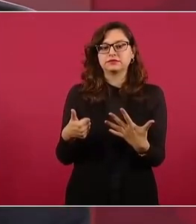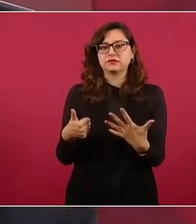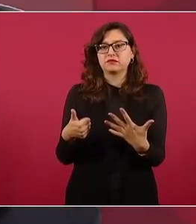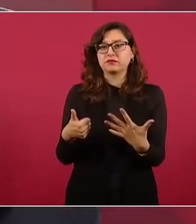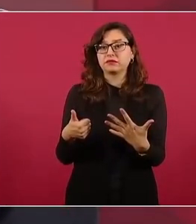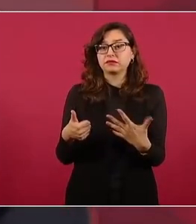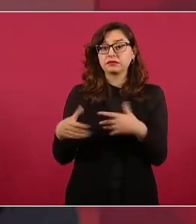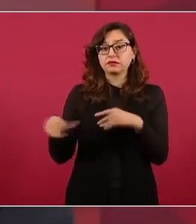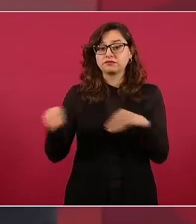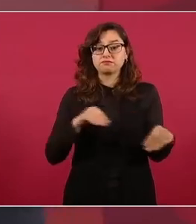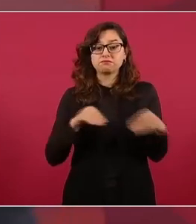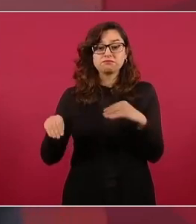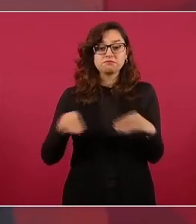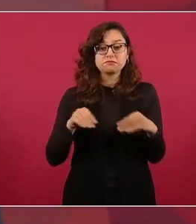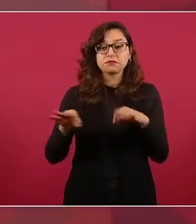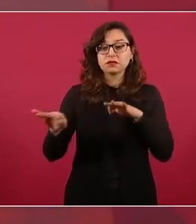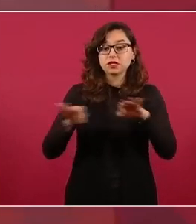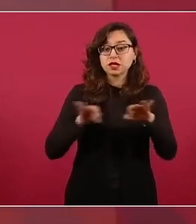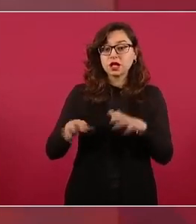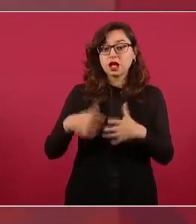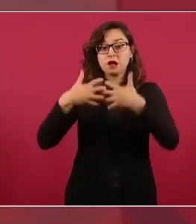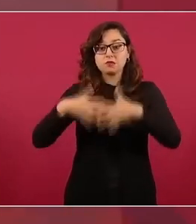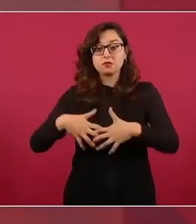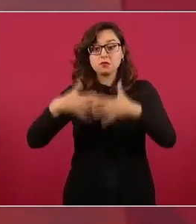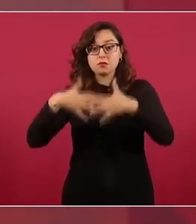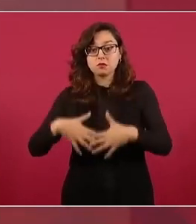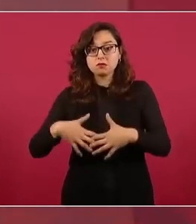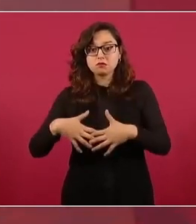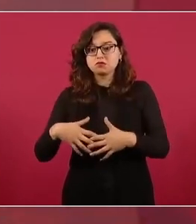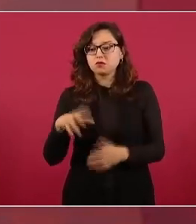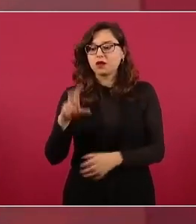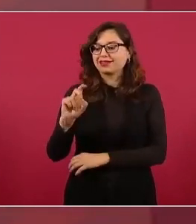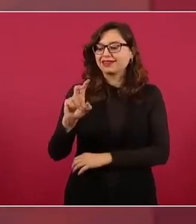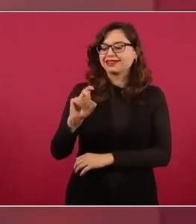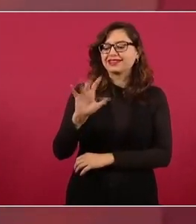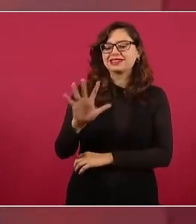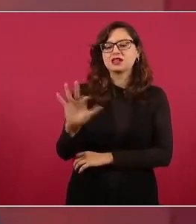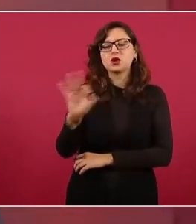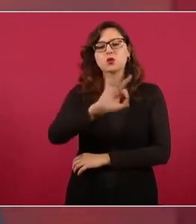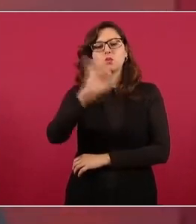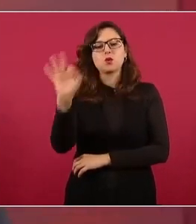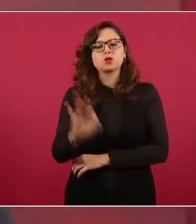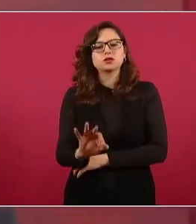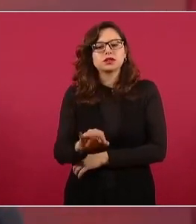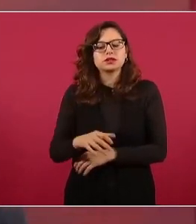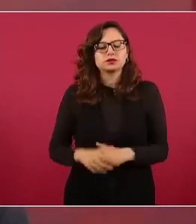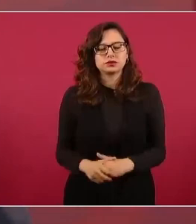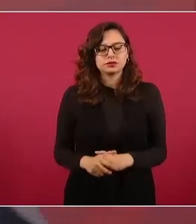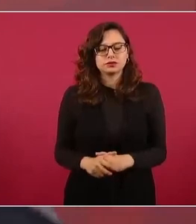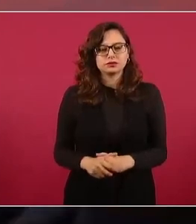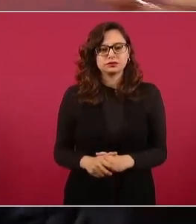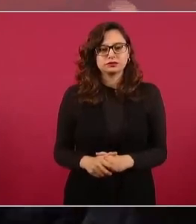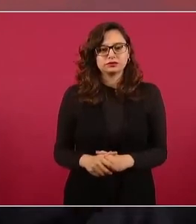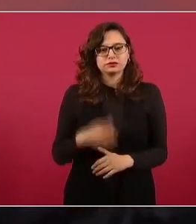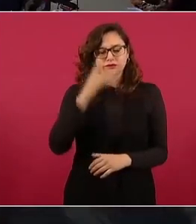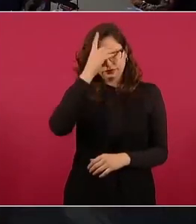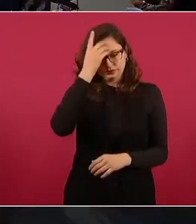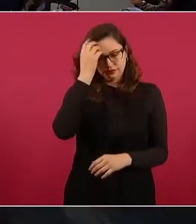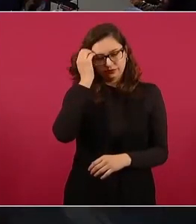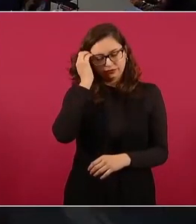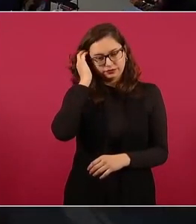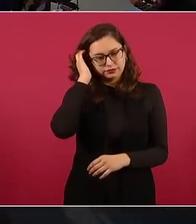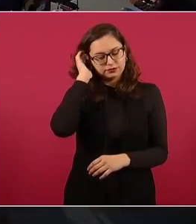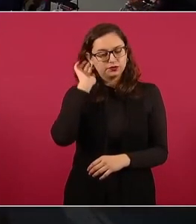estaban operando al 35% de su capacidad, pero ya en las